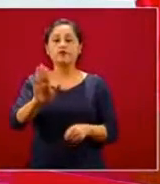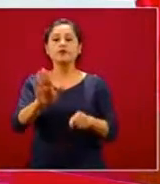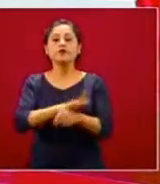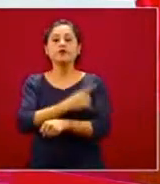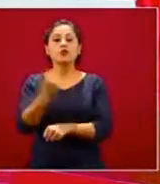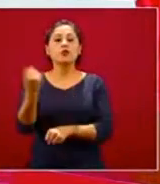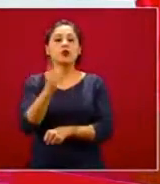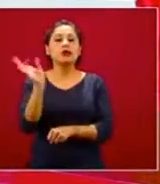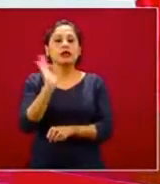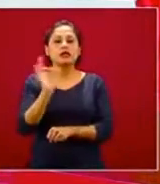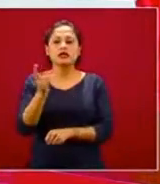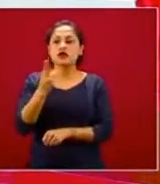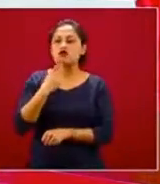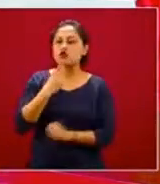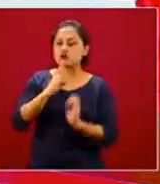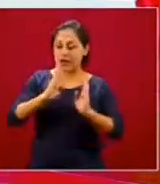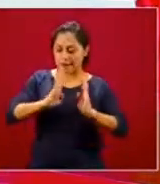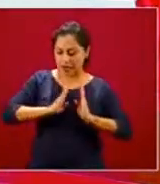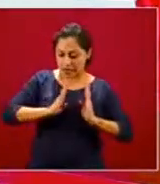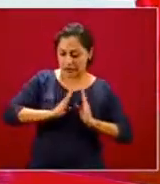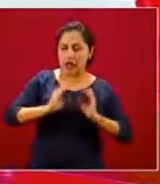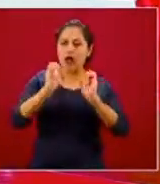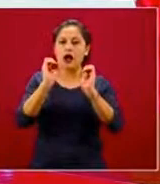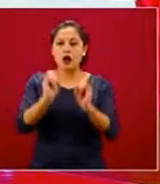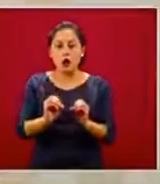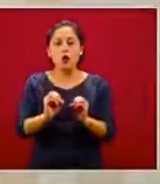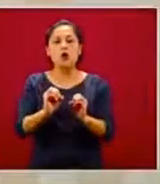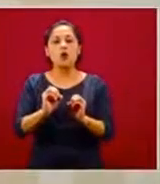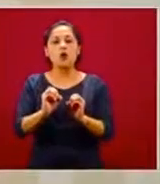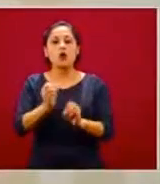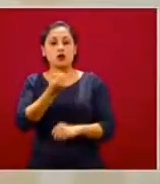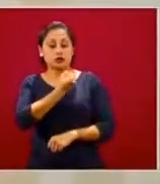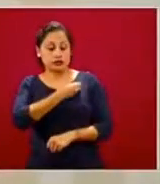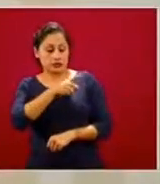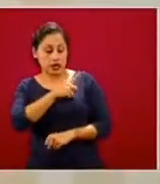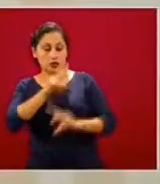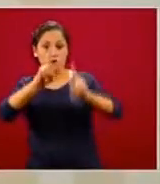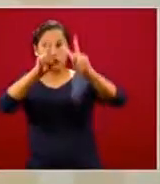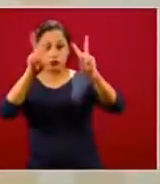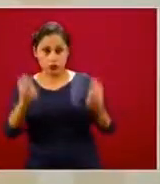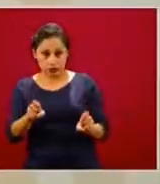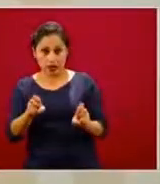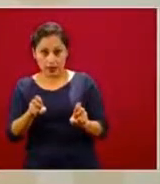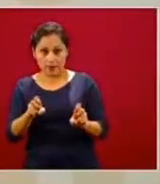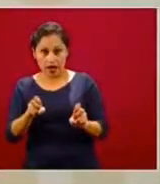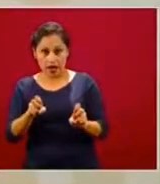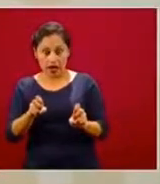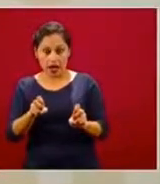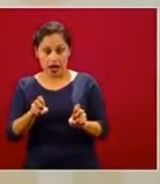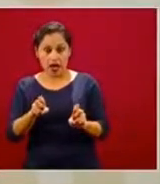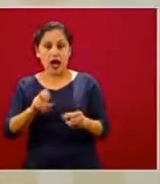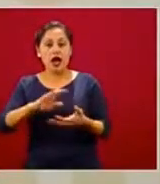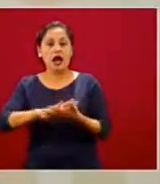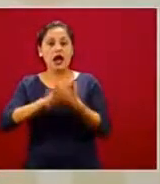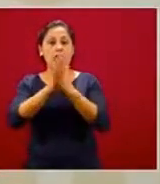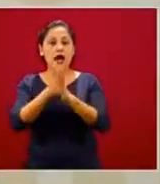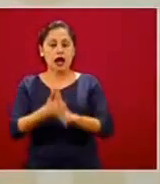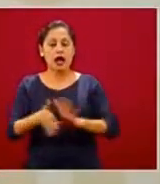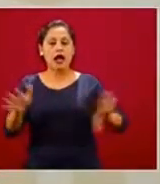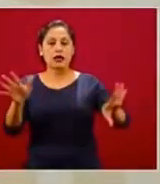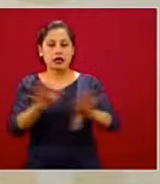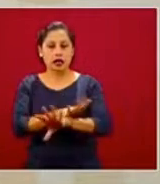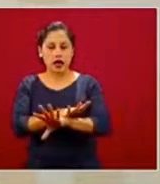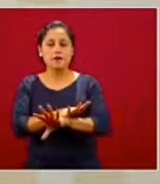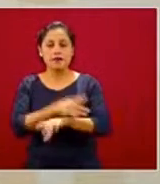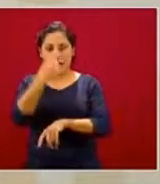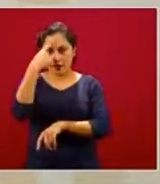if o you militarize convierte a la acción de la salud or pública take en un public asunto de health fuerza action y no de as a convencimiento, forceful